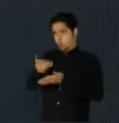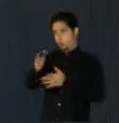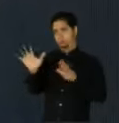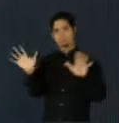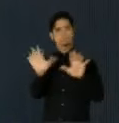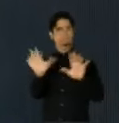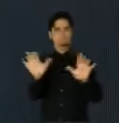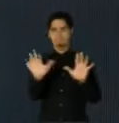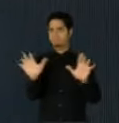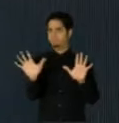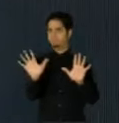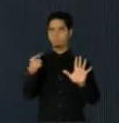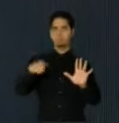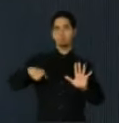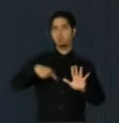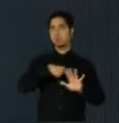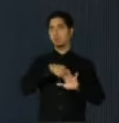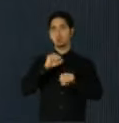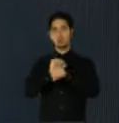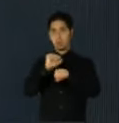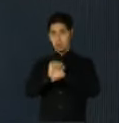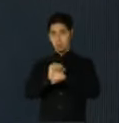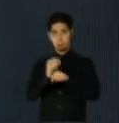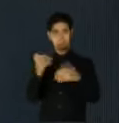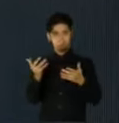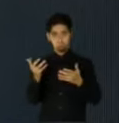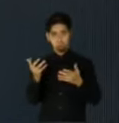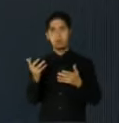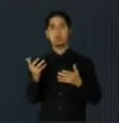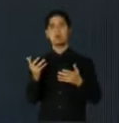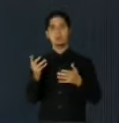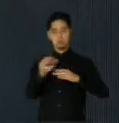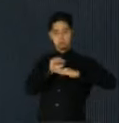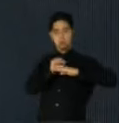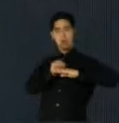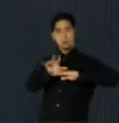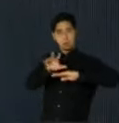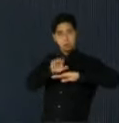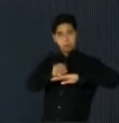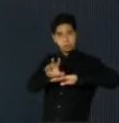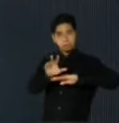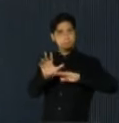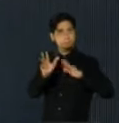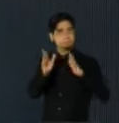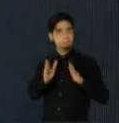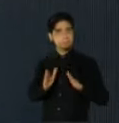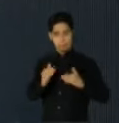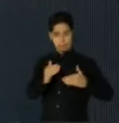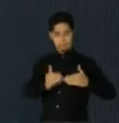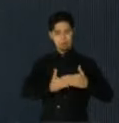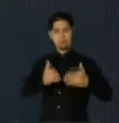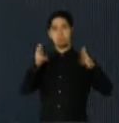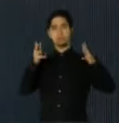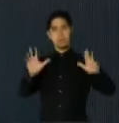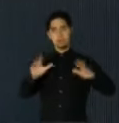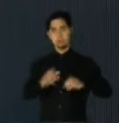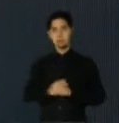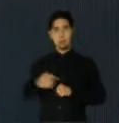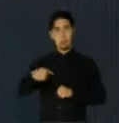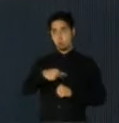nosotros solamente nos dedicamos a las asesorías en estos procesos. Nosotros no